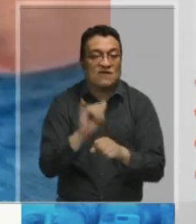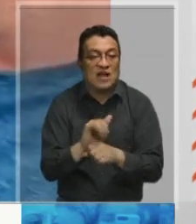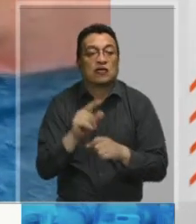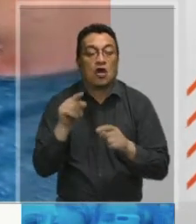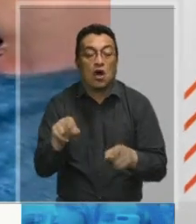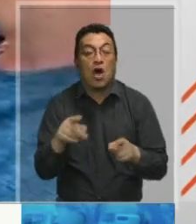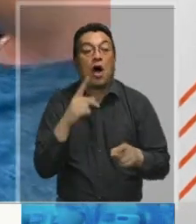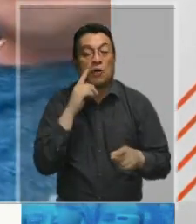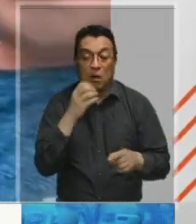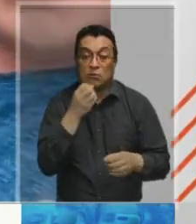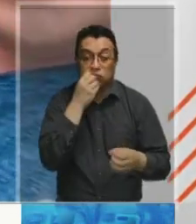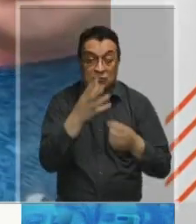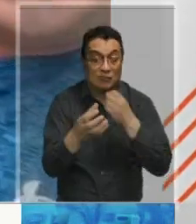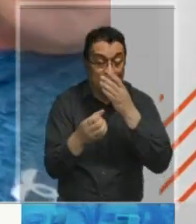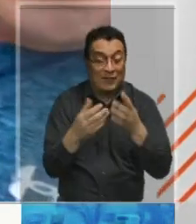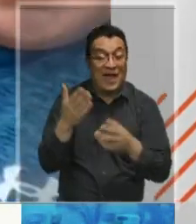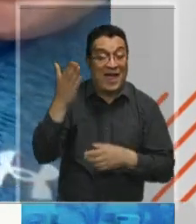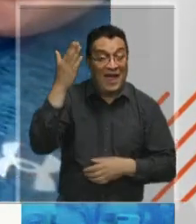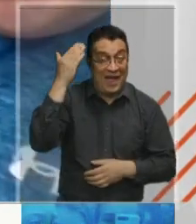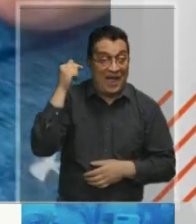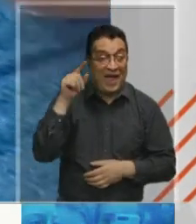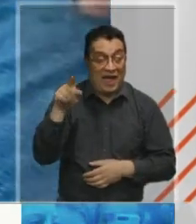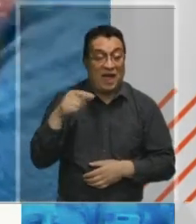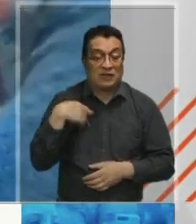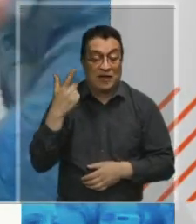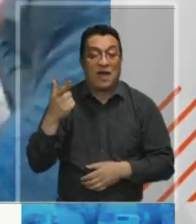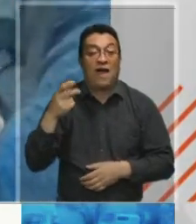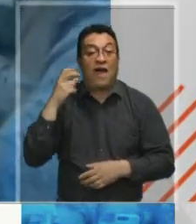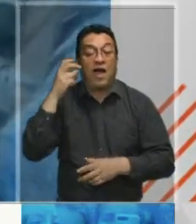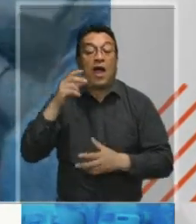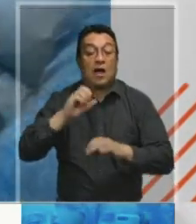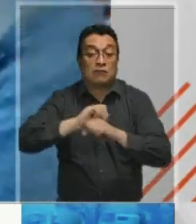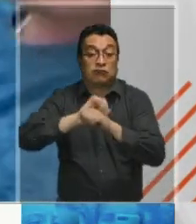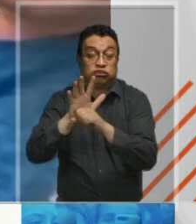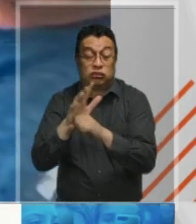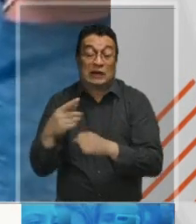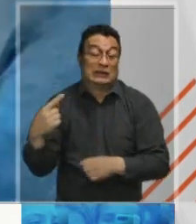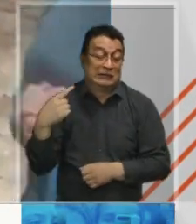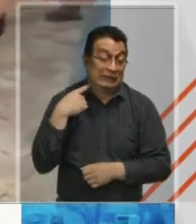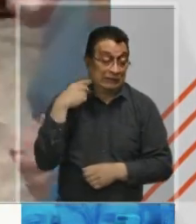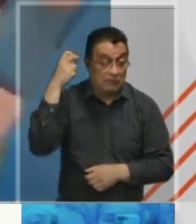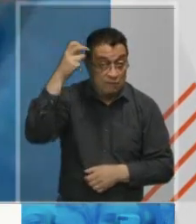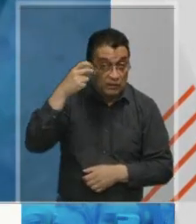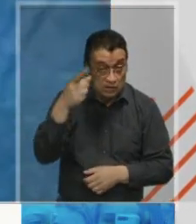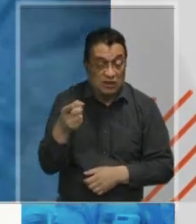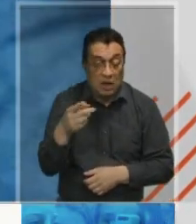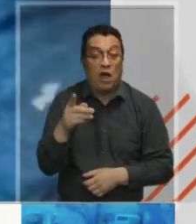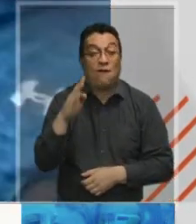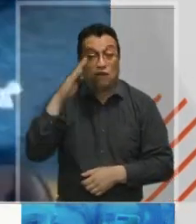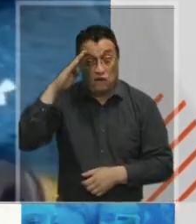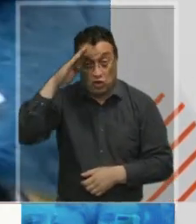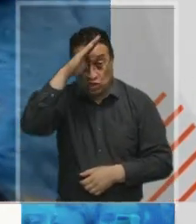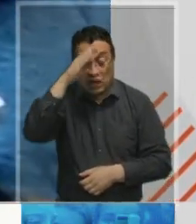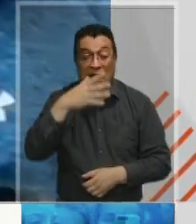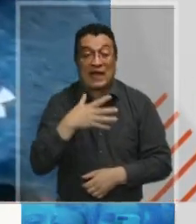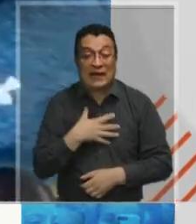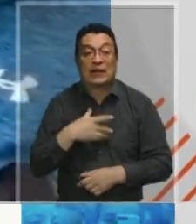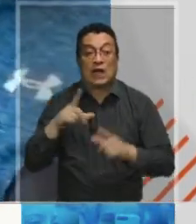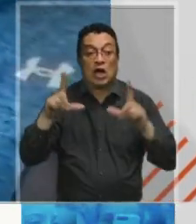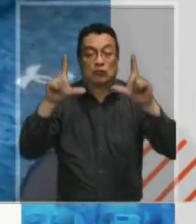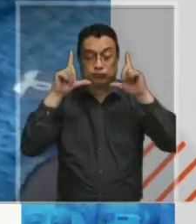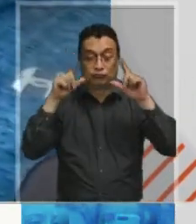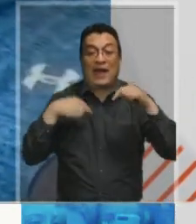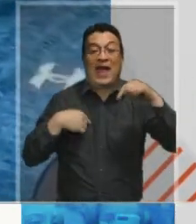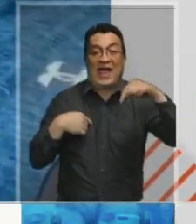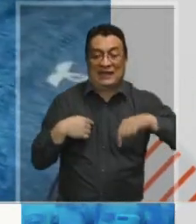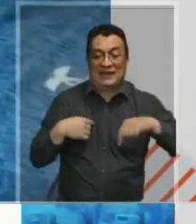sus declaraciones también cuando la pandemia arrasaba Brasil. En fin, Jair Bolsonaro quiere ser protagonista acá. Y quien